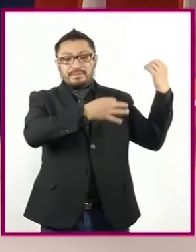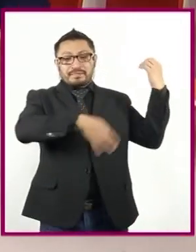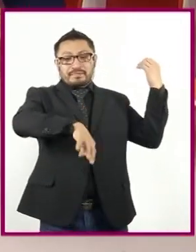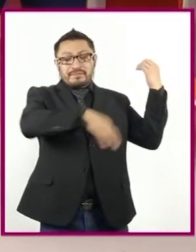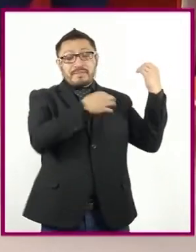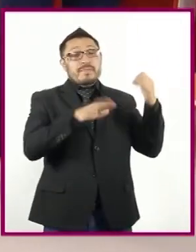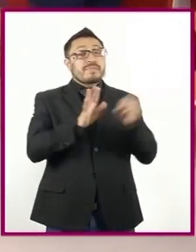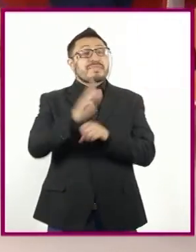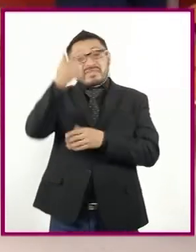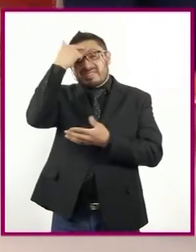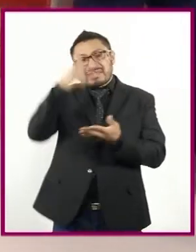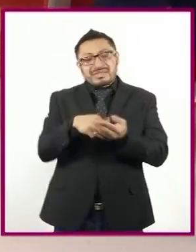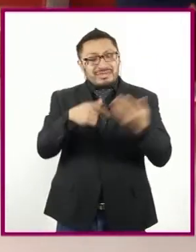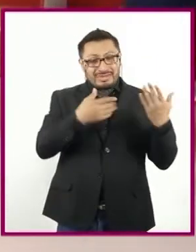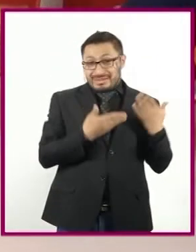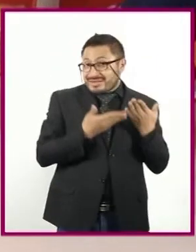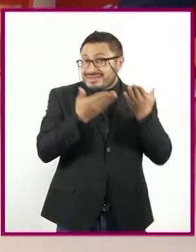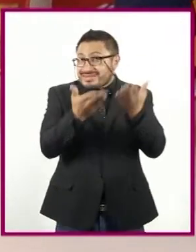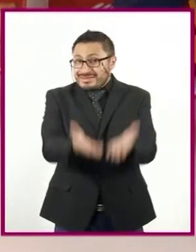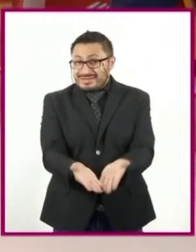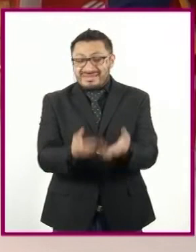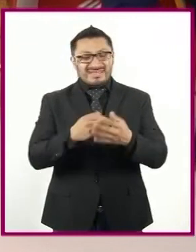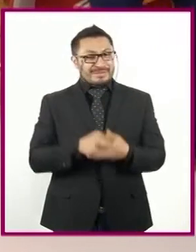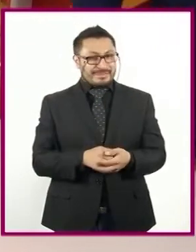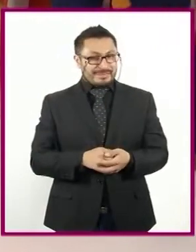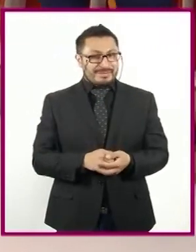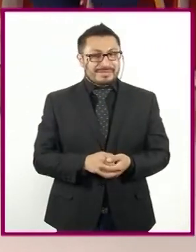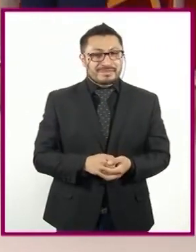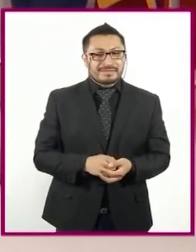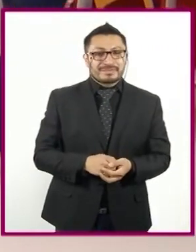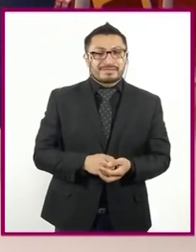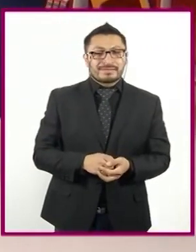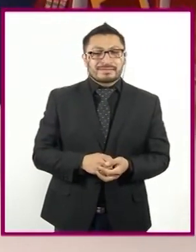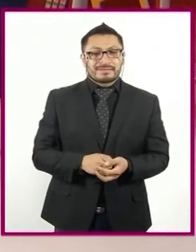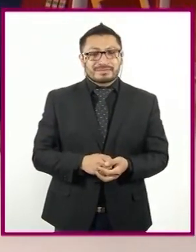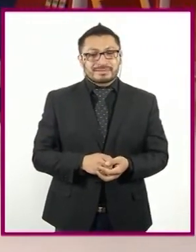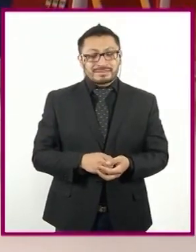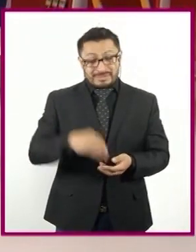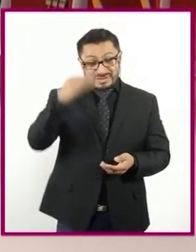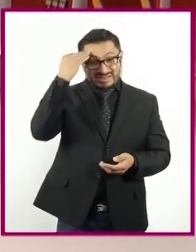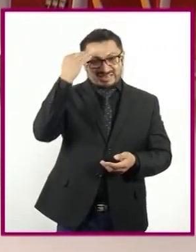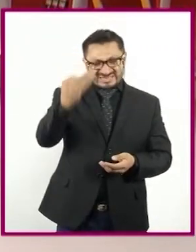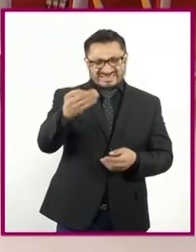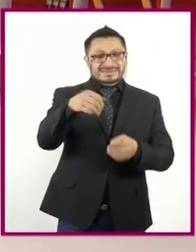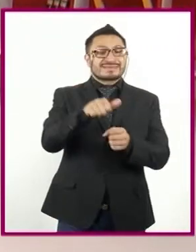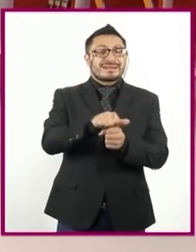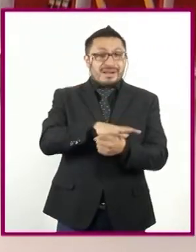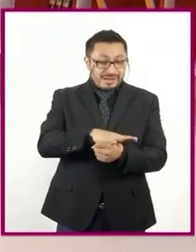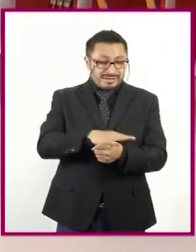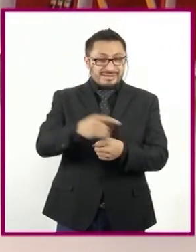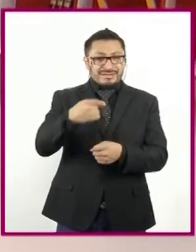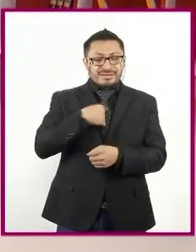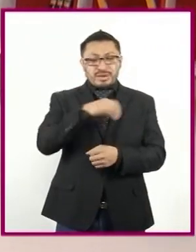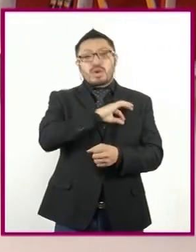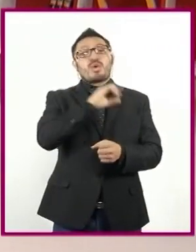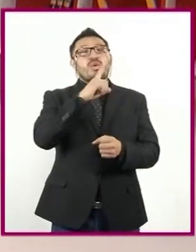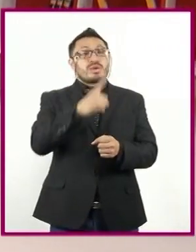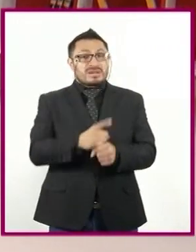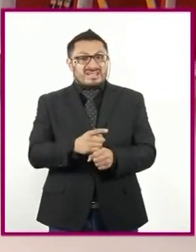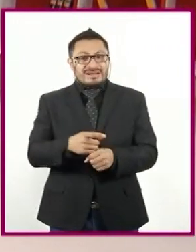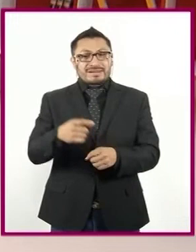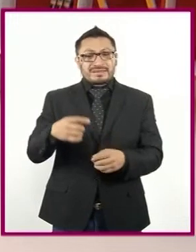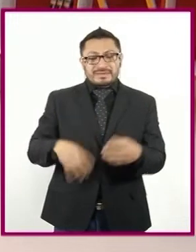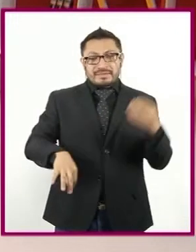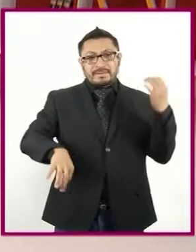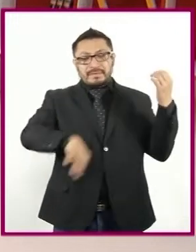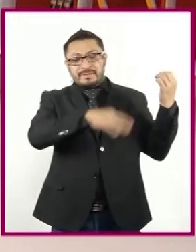creen? Aquí lo traigo. Ah. Aquí, durante este tiempo en pandemia, me ha dado la oportunidad de tomar un